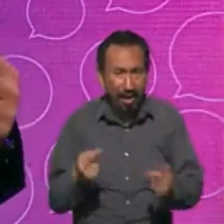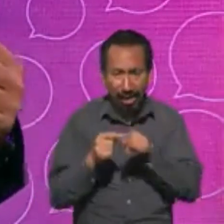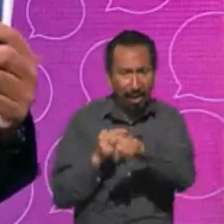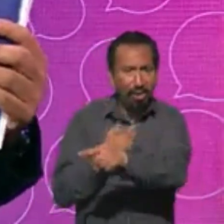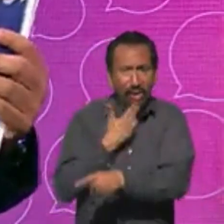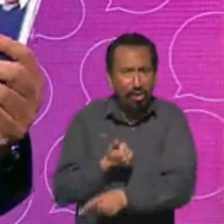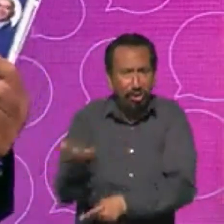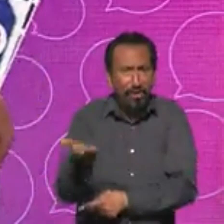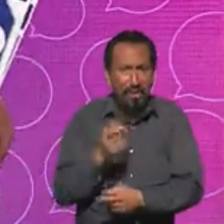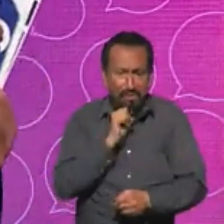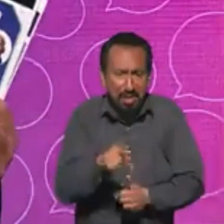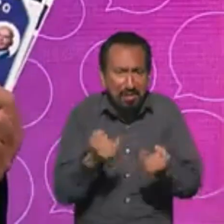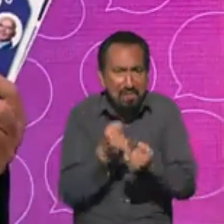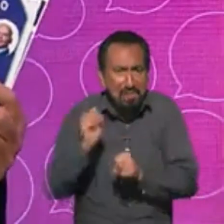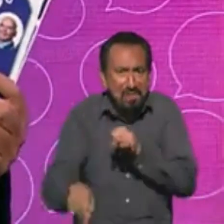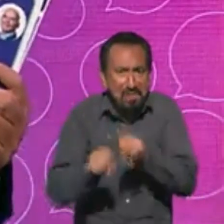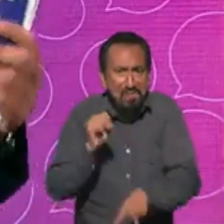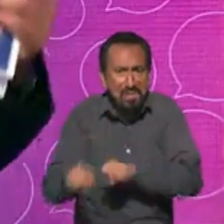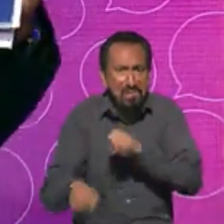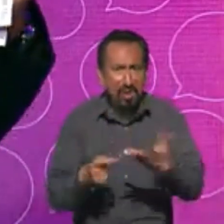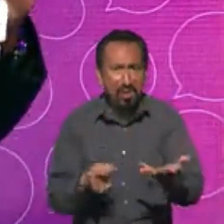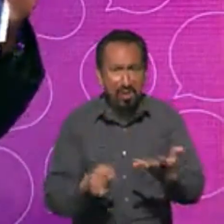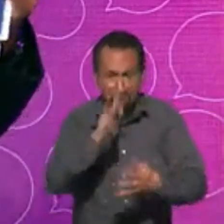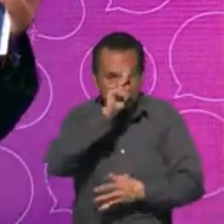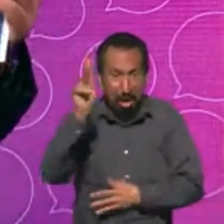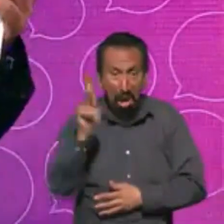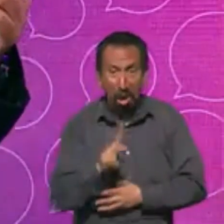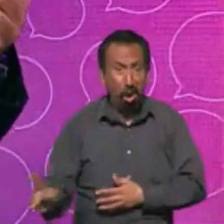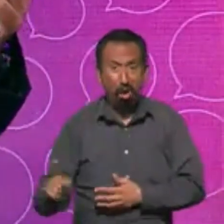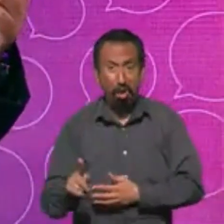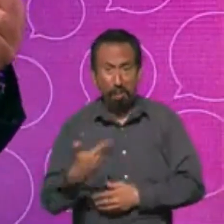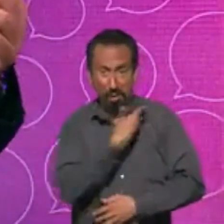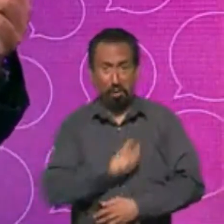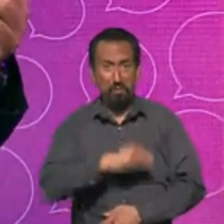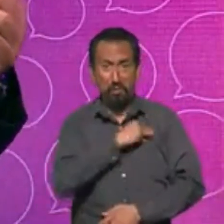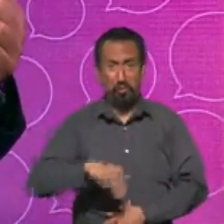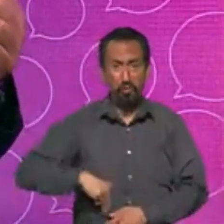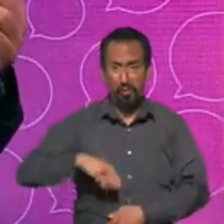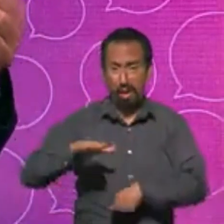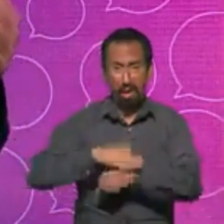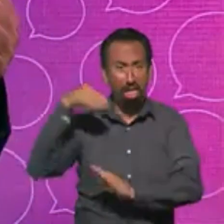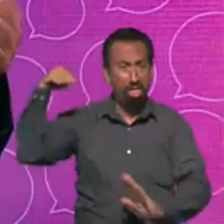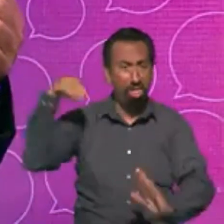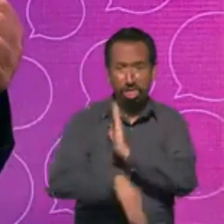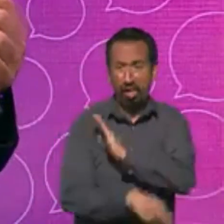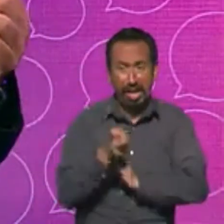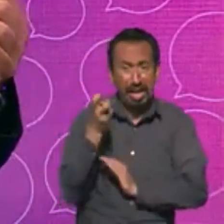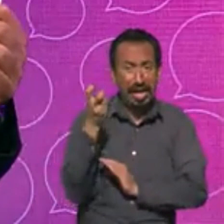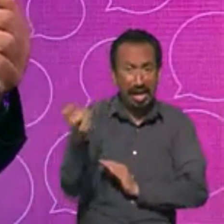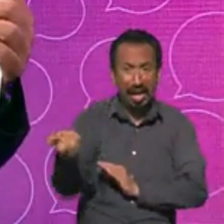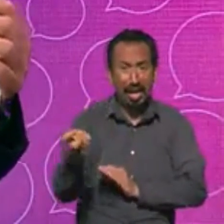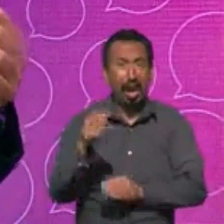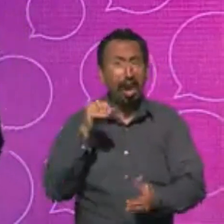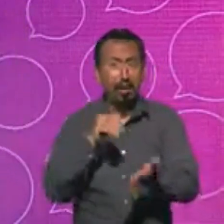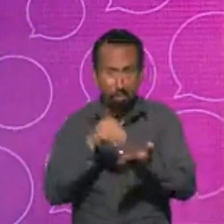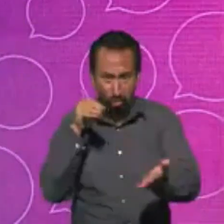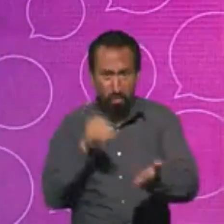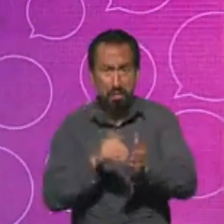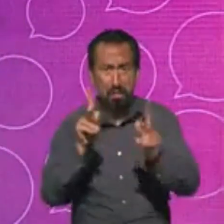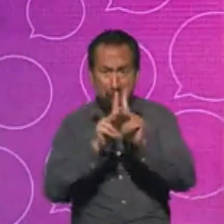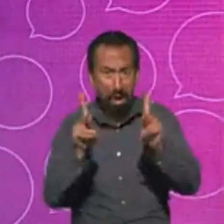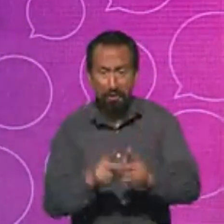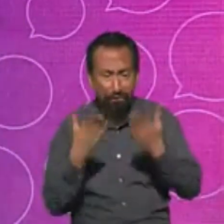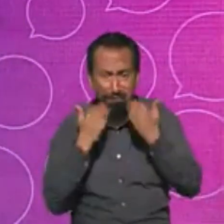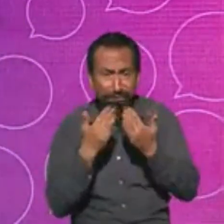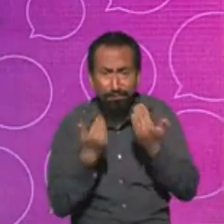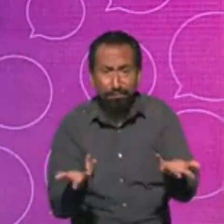es dentro del está dentro de los 10 alcaldes peor calificados de todo el país no